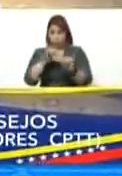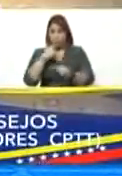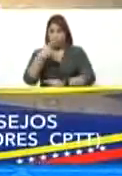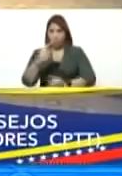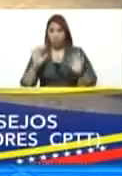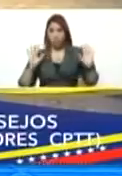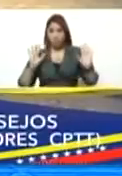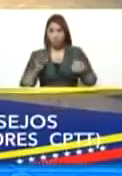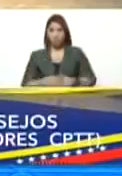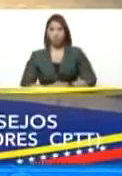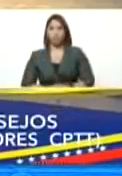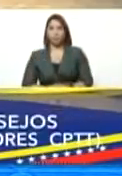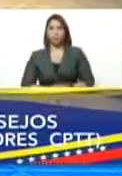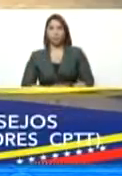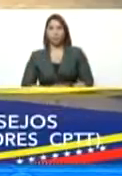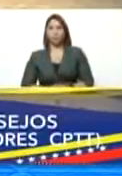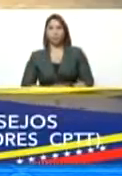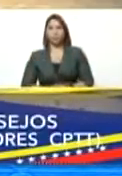Bueno.